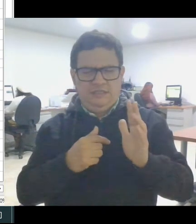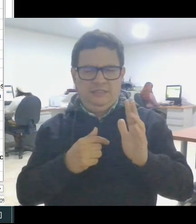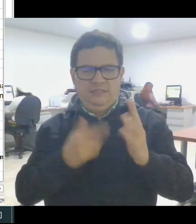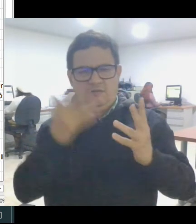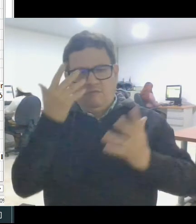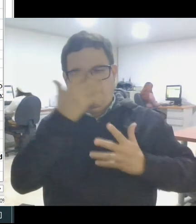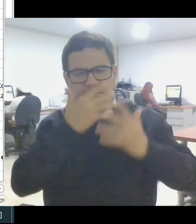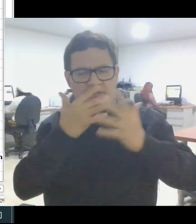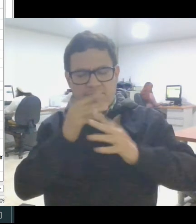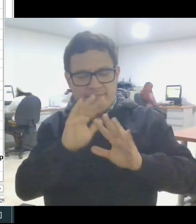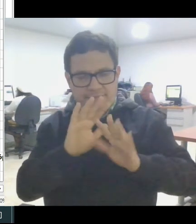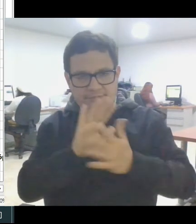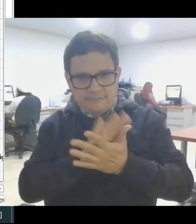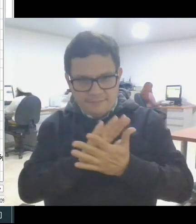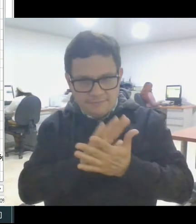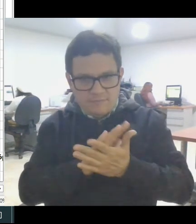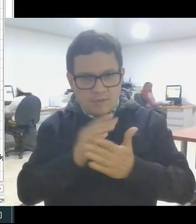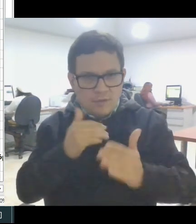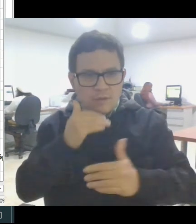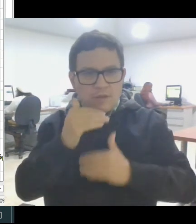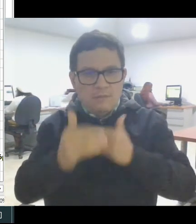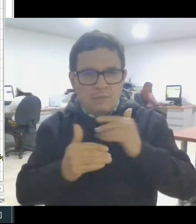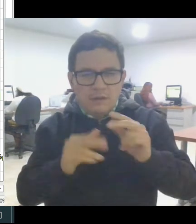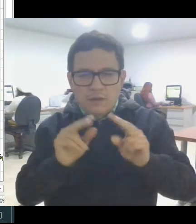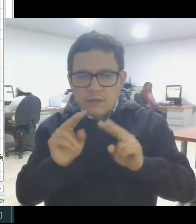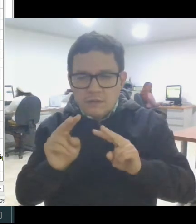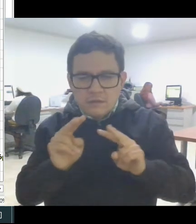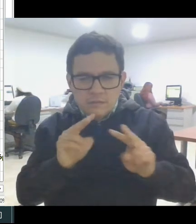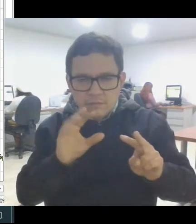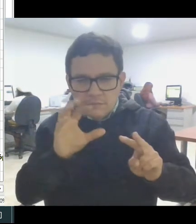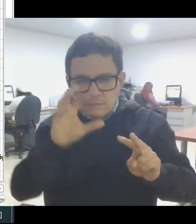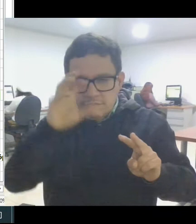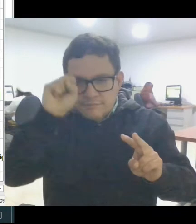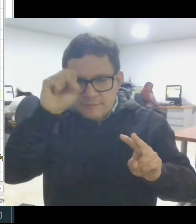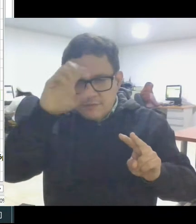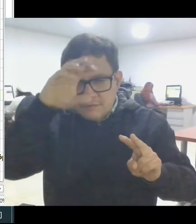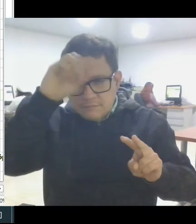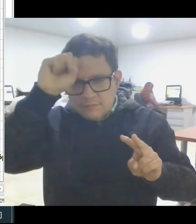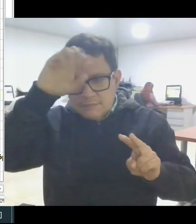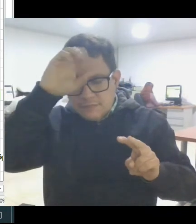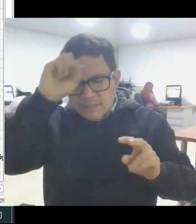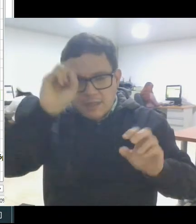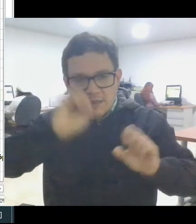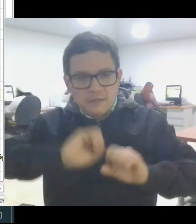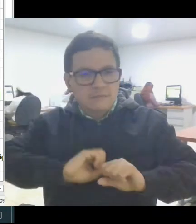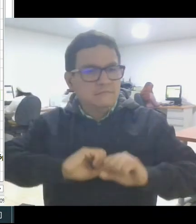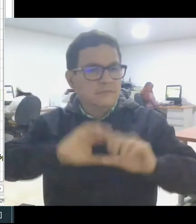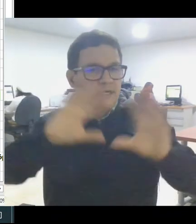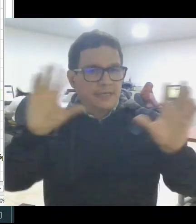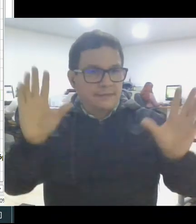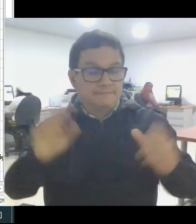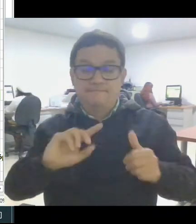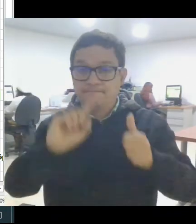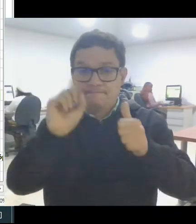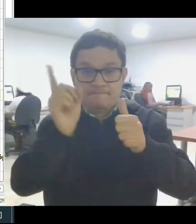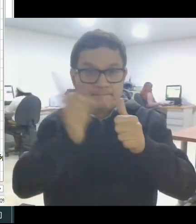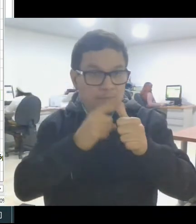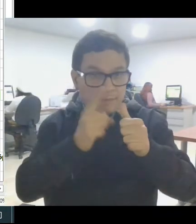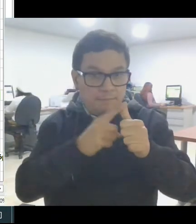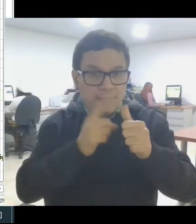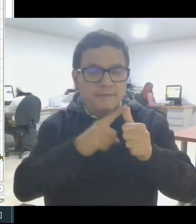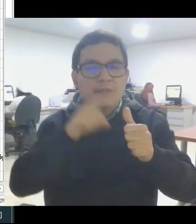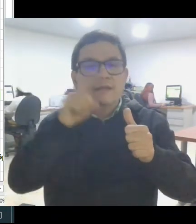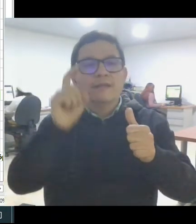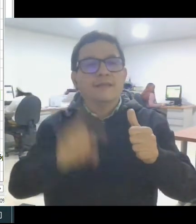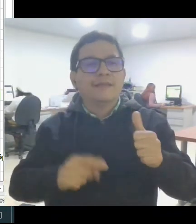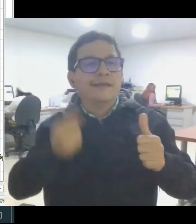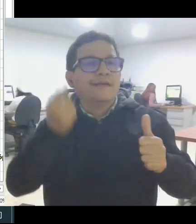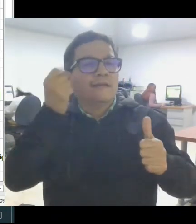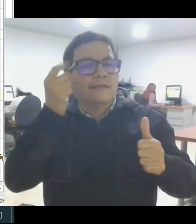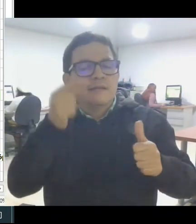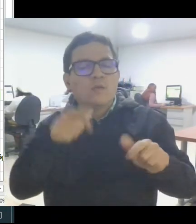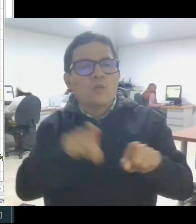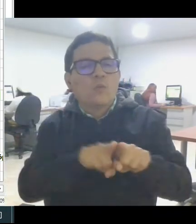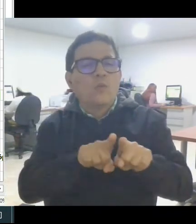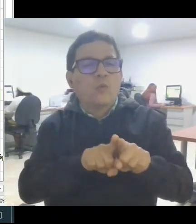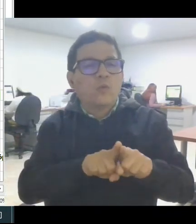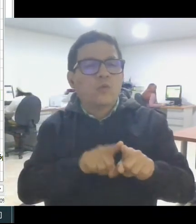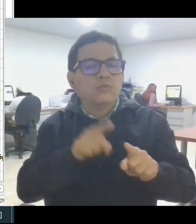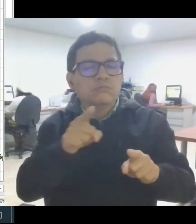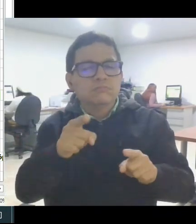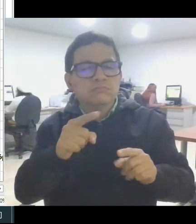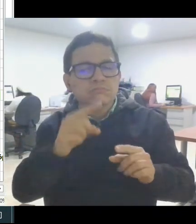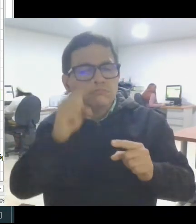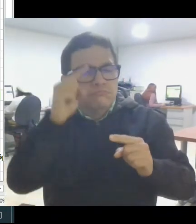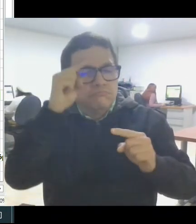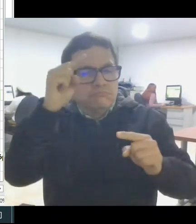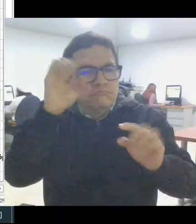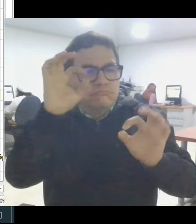a resolverlo y de esa manera tratar de tener claridad. Primero, tener en cuenta la condición de